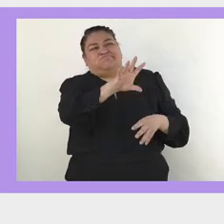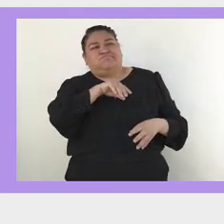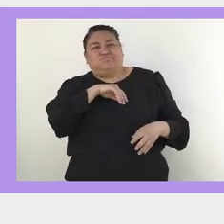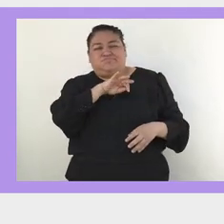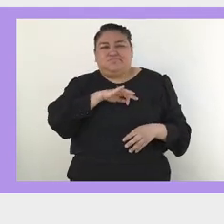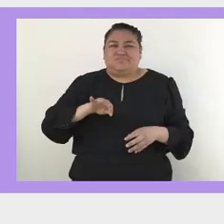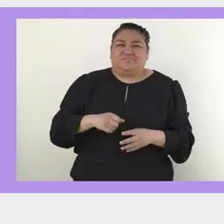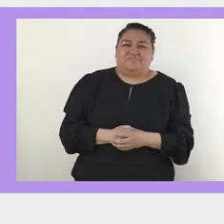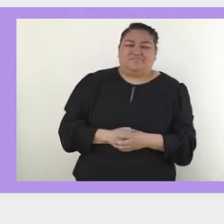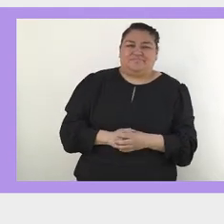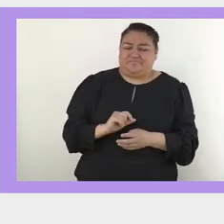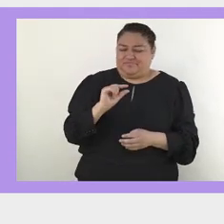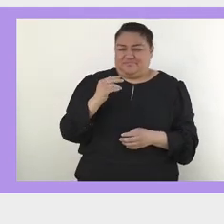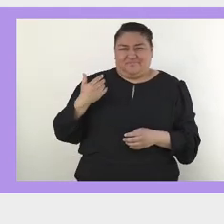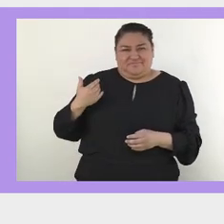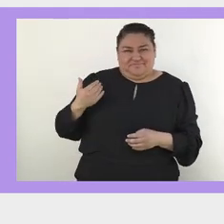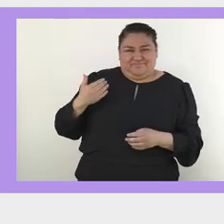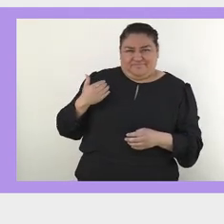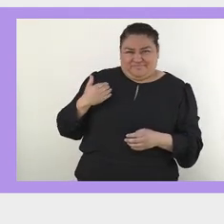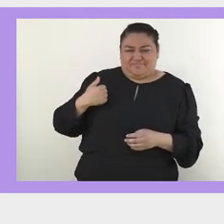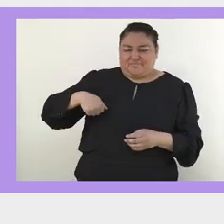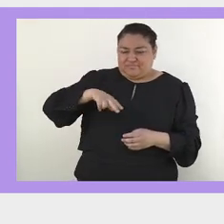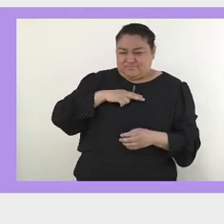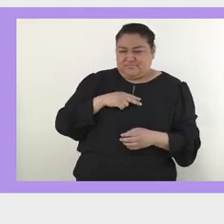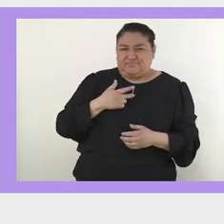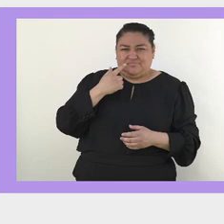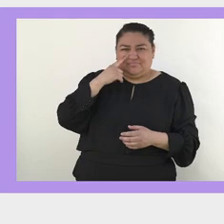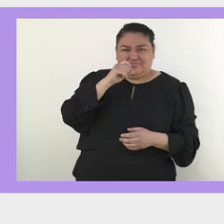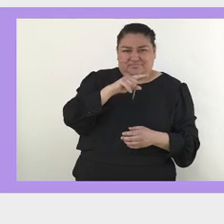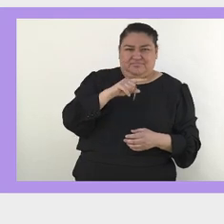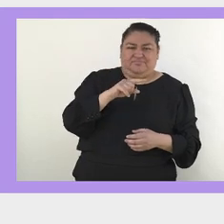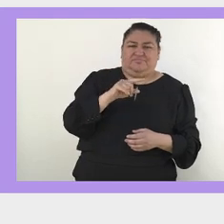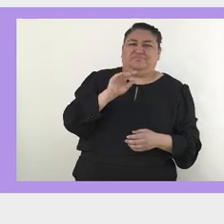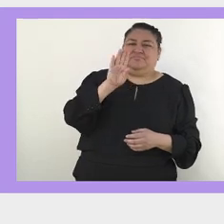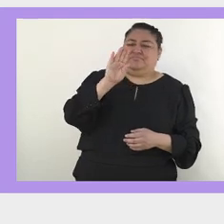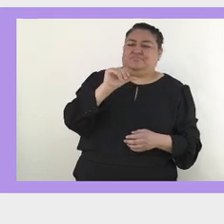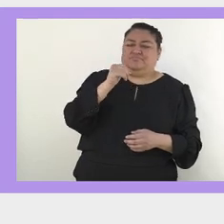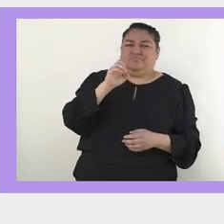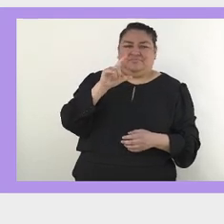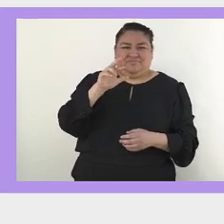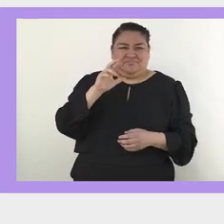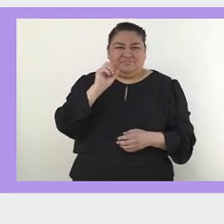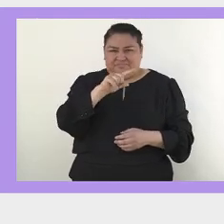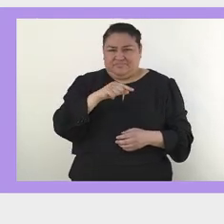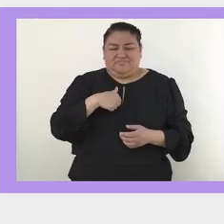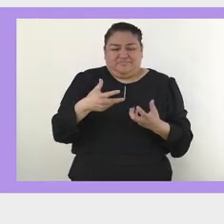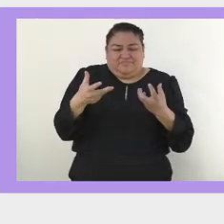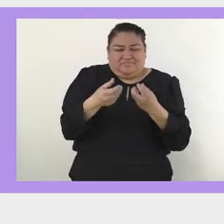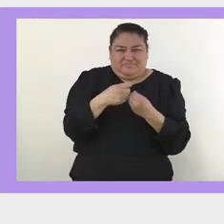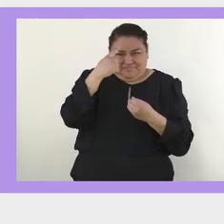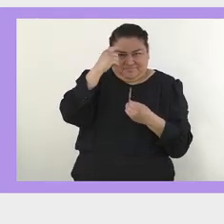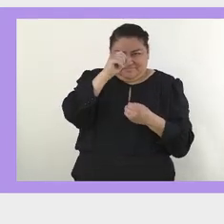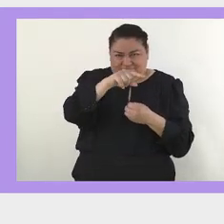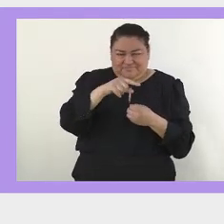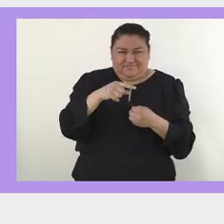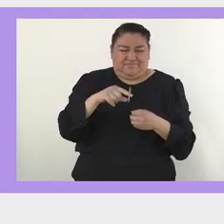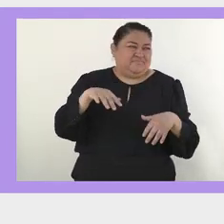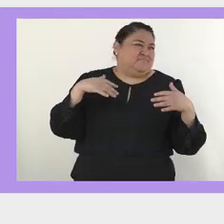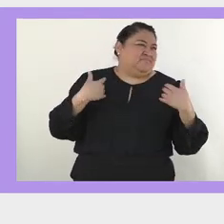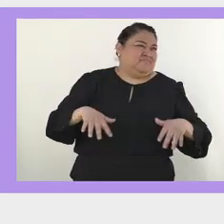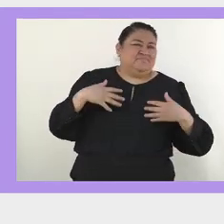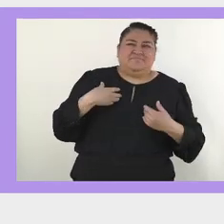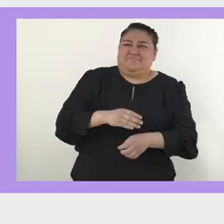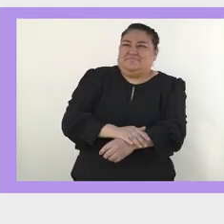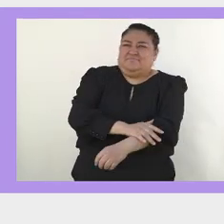y bueno recientemente pudimos colaborar con el Bayer en Su contenido Híjole la verdad es que